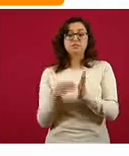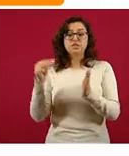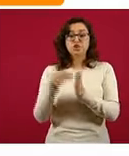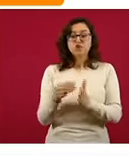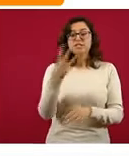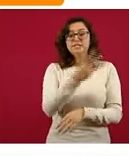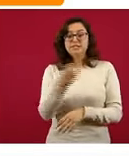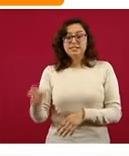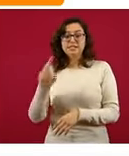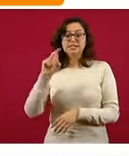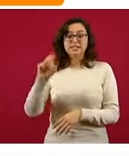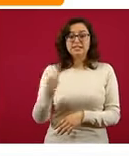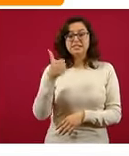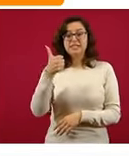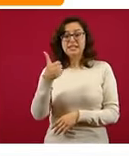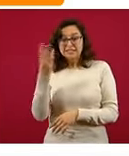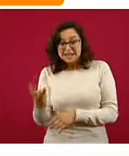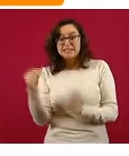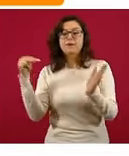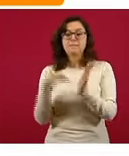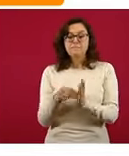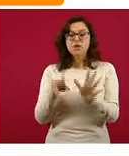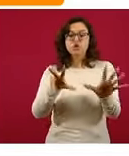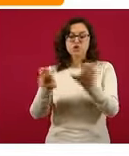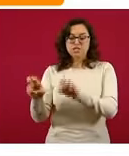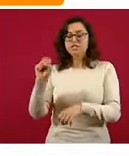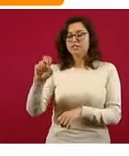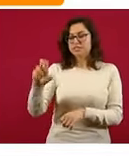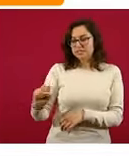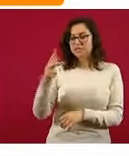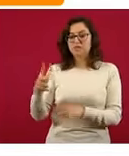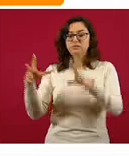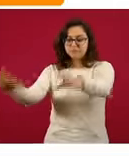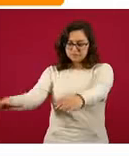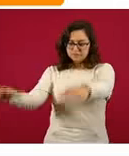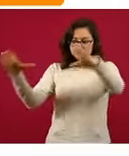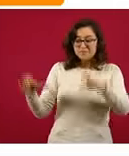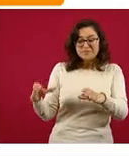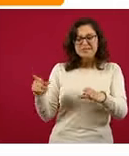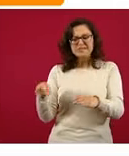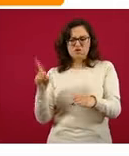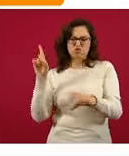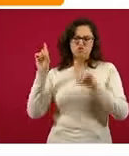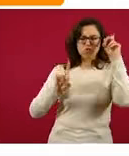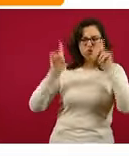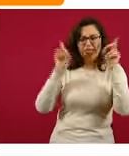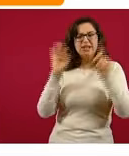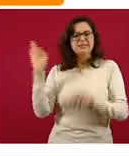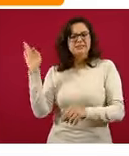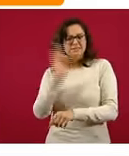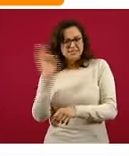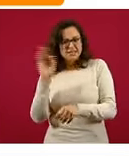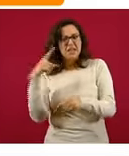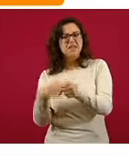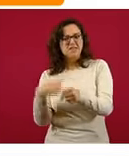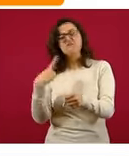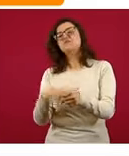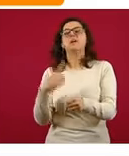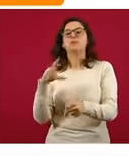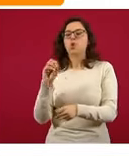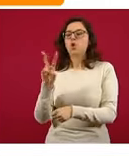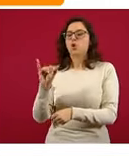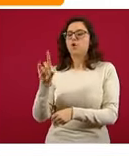3.333.868 personas han sido notificadas al Sistema Nacional de Vigilancia Epidemiológica y estudiadas al menos